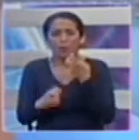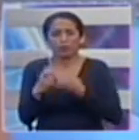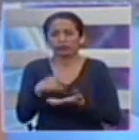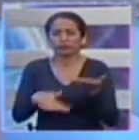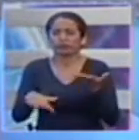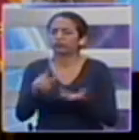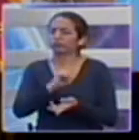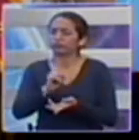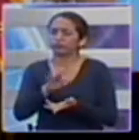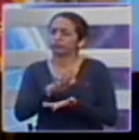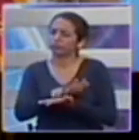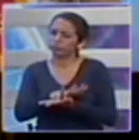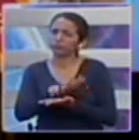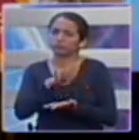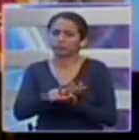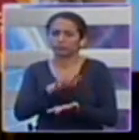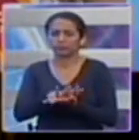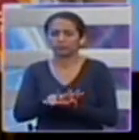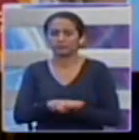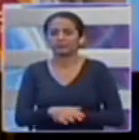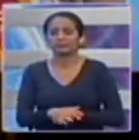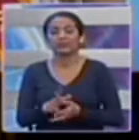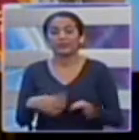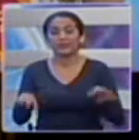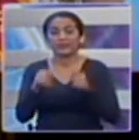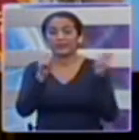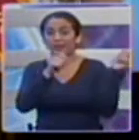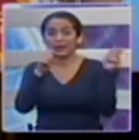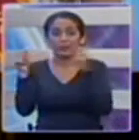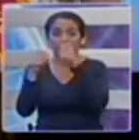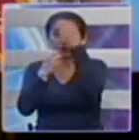la ciudad. Es decir, campañas de información a la gente sobre